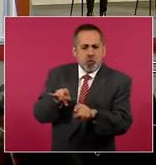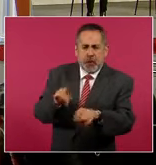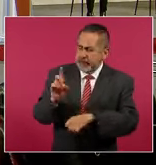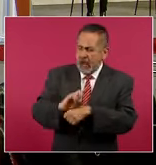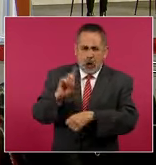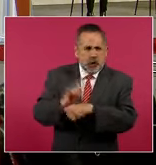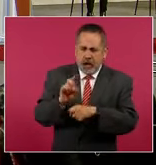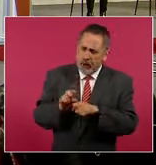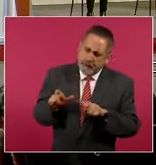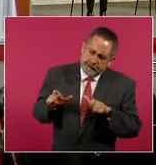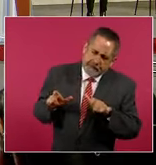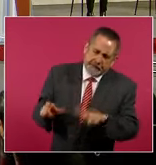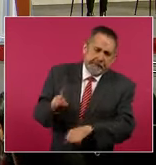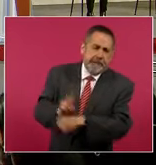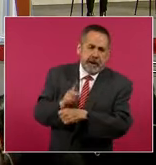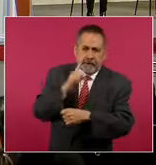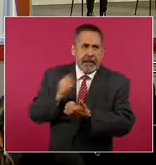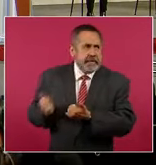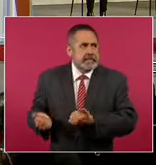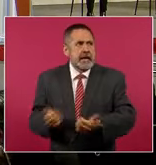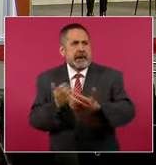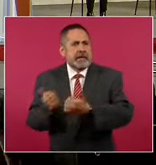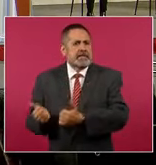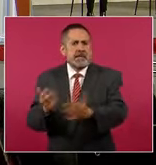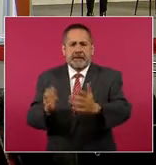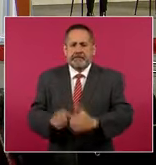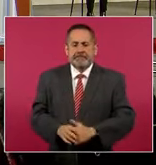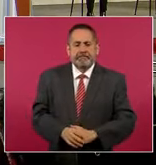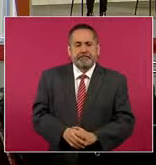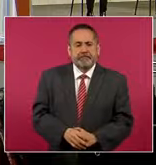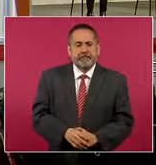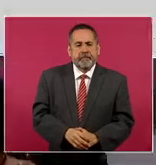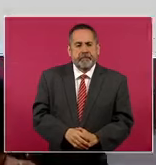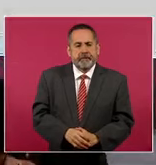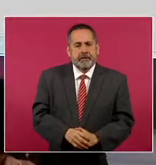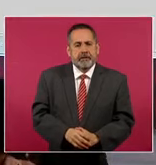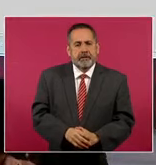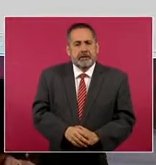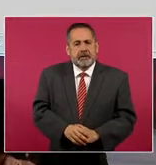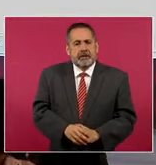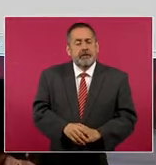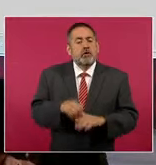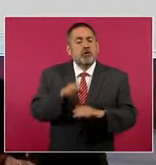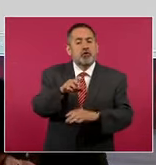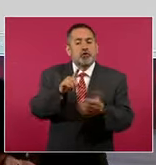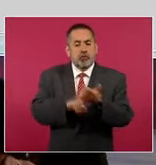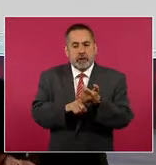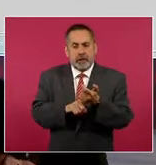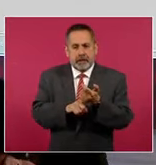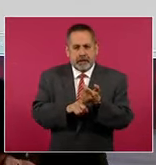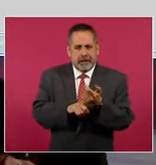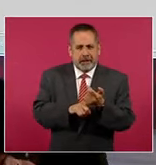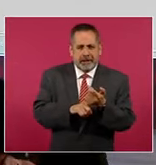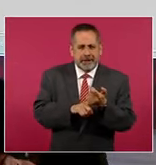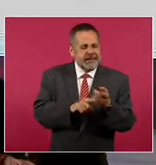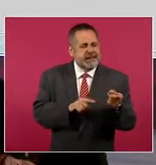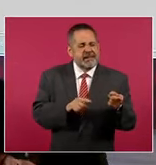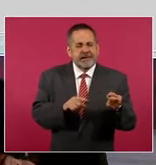diariamente en este transporte. Adelante, por favor. En cuanto al combate de robo